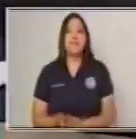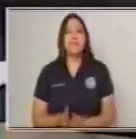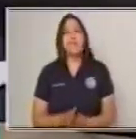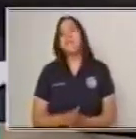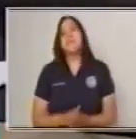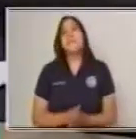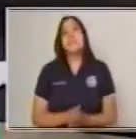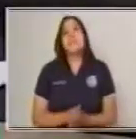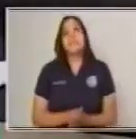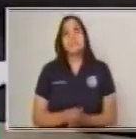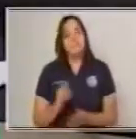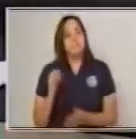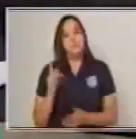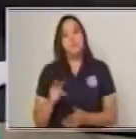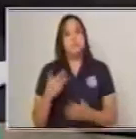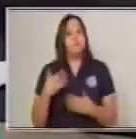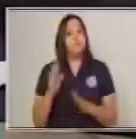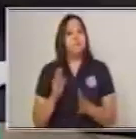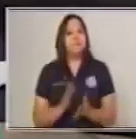Sigamos.